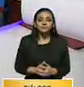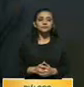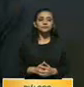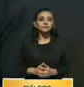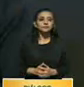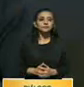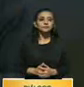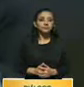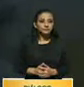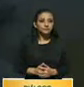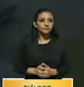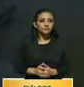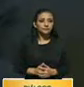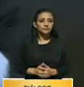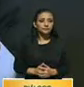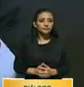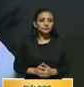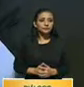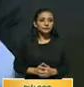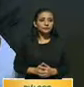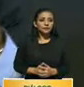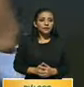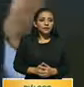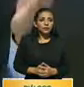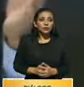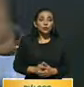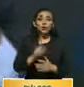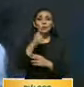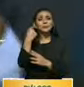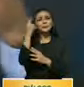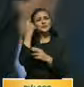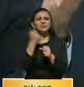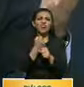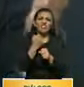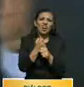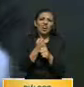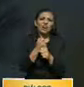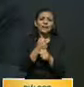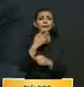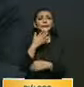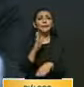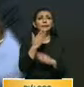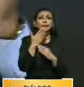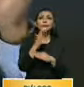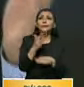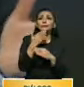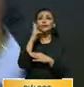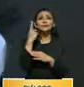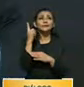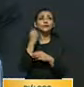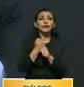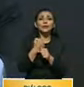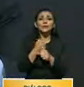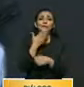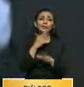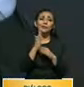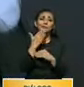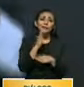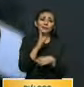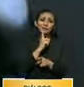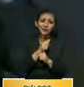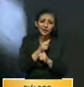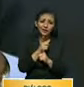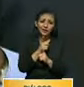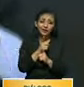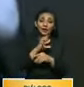tiempo. Es muy fácil hablar de 1 millón de empleos, 2 millones de empleos. El Ecuador requiere que